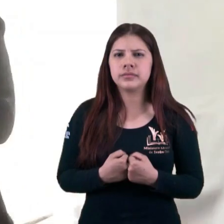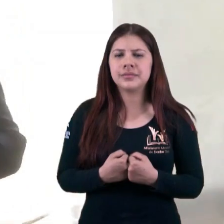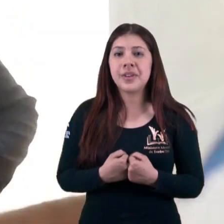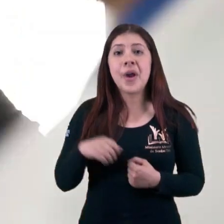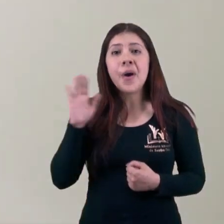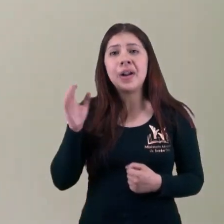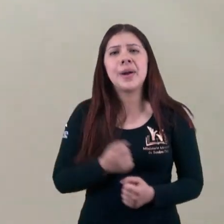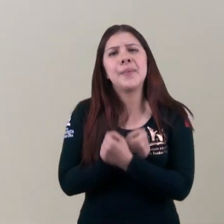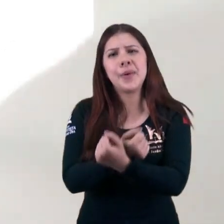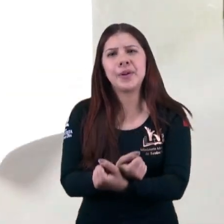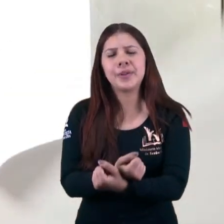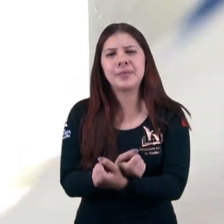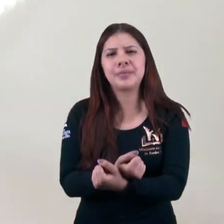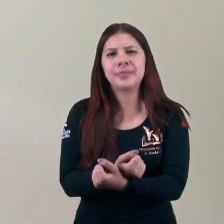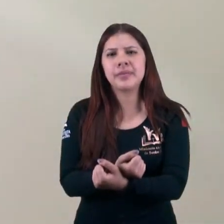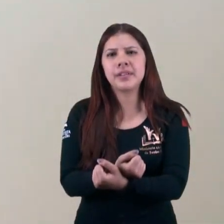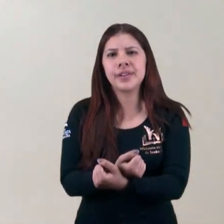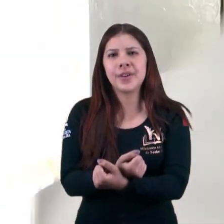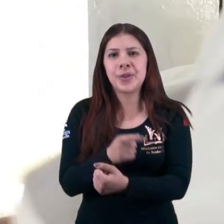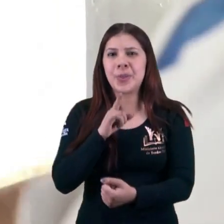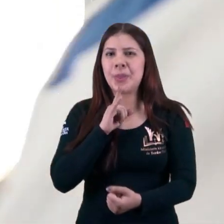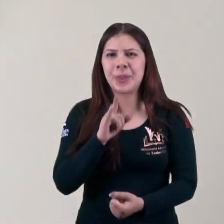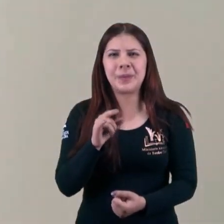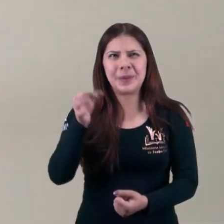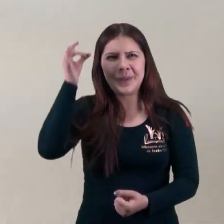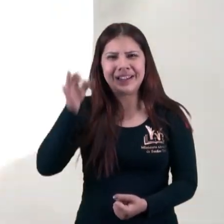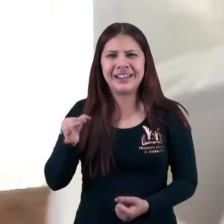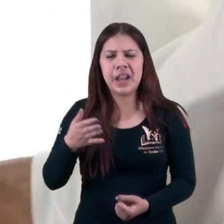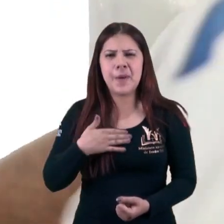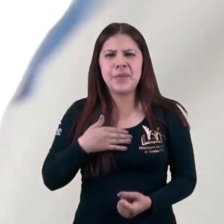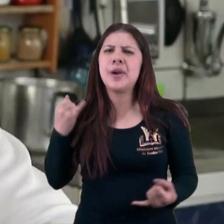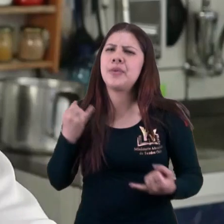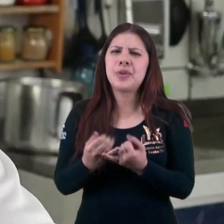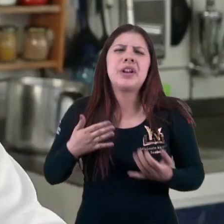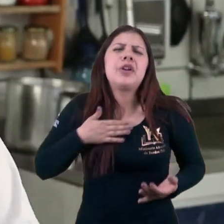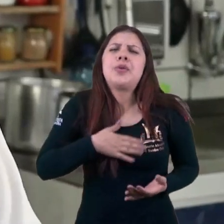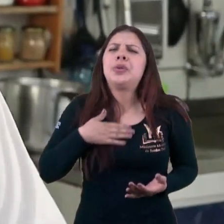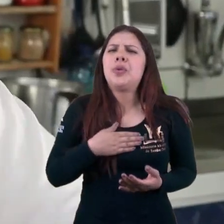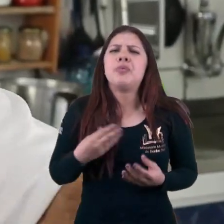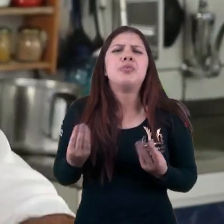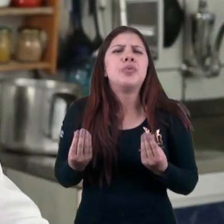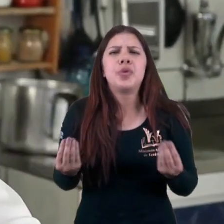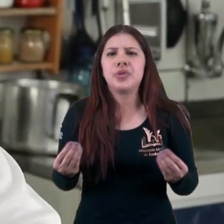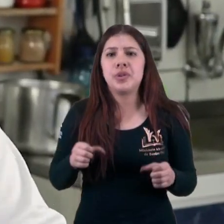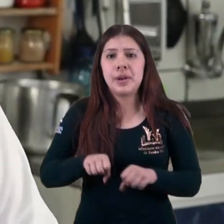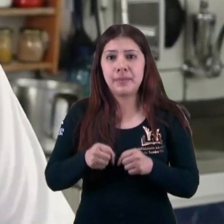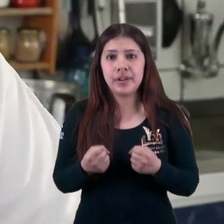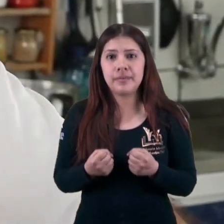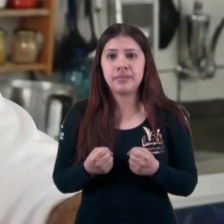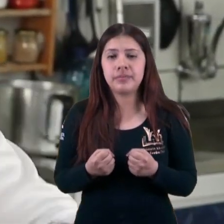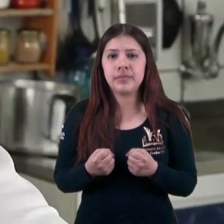Hola, amor. Amor, no lo vas a creer. A mis compañeras del trabajo, les gustó mucho el pan.